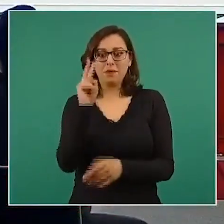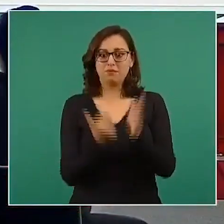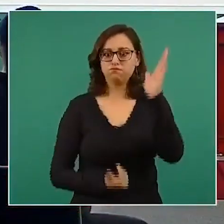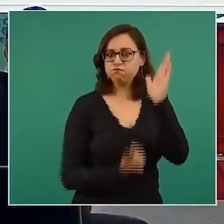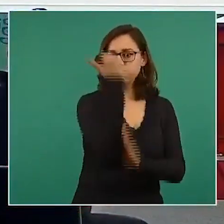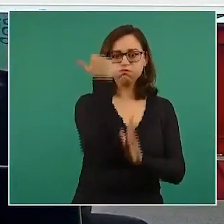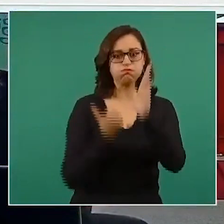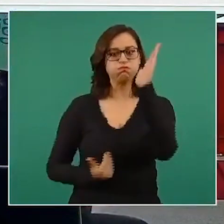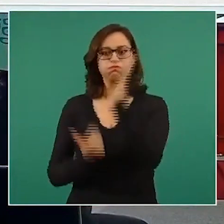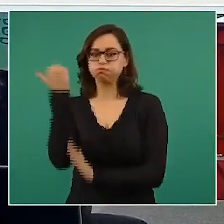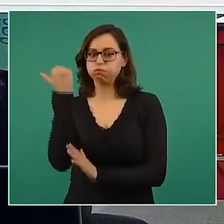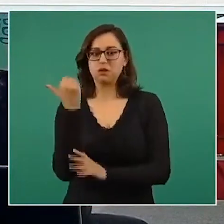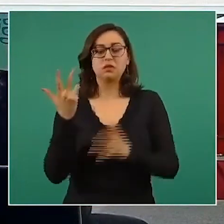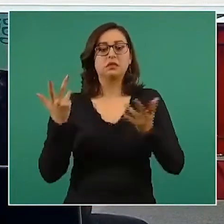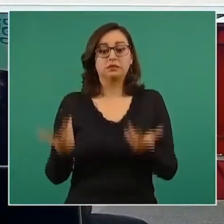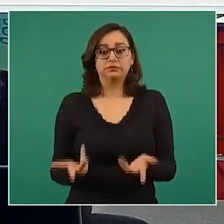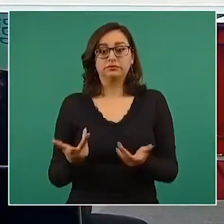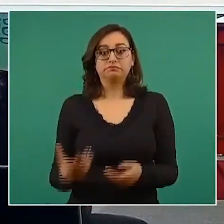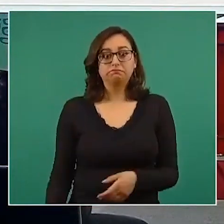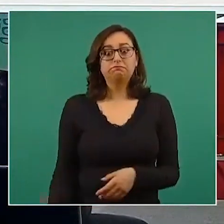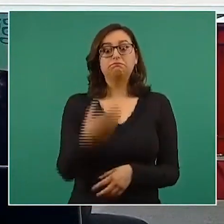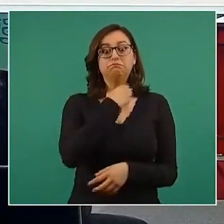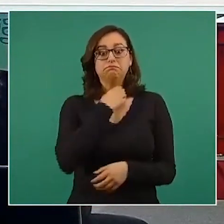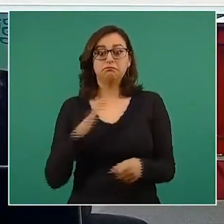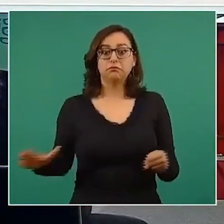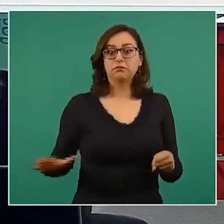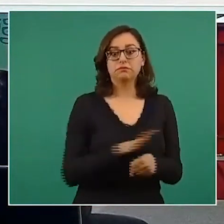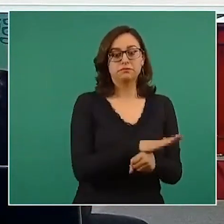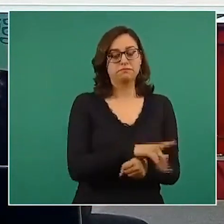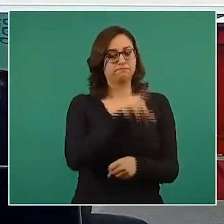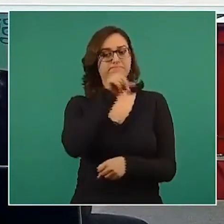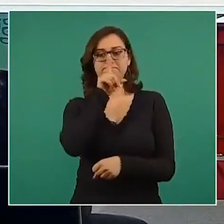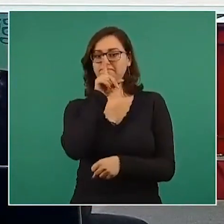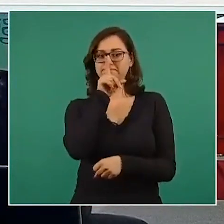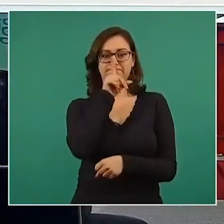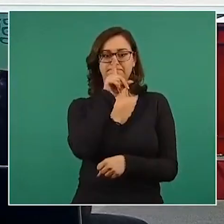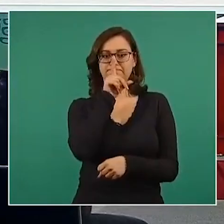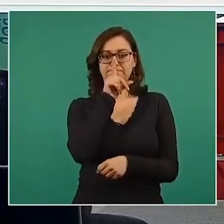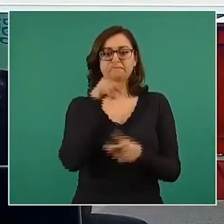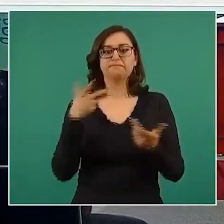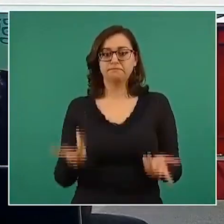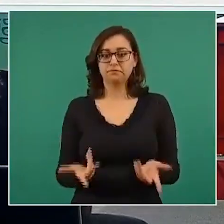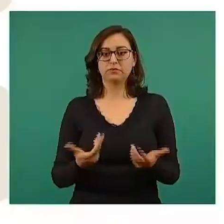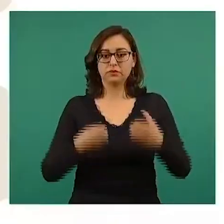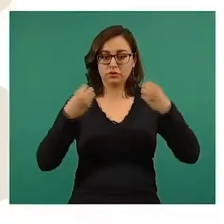momento, estuvimos por arriba de la necesidad. Lo que está en la sombra oscura es la ocupación, lo que está en la sombra clara de color rosa